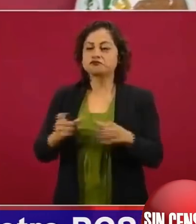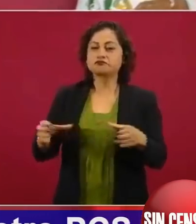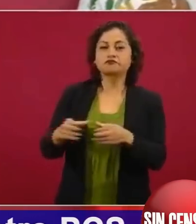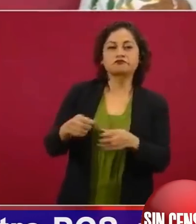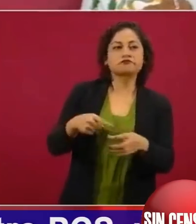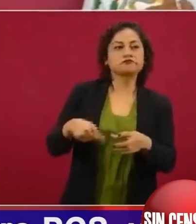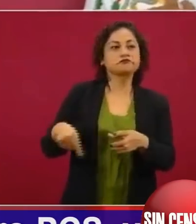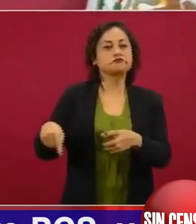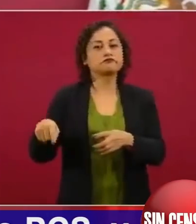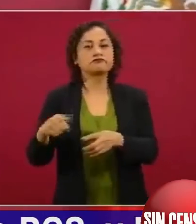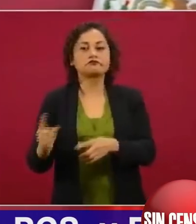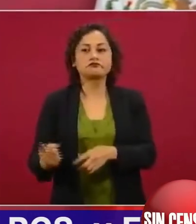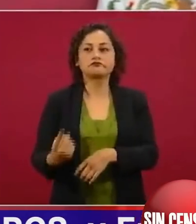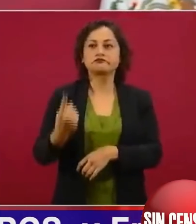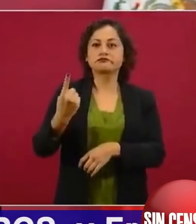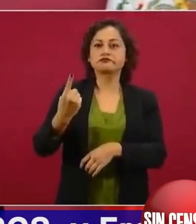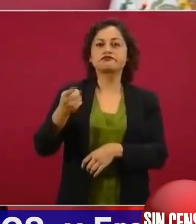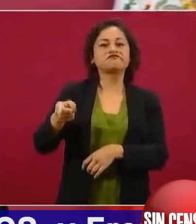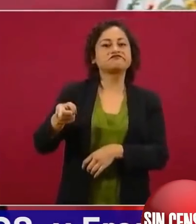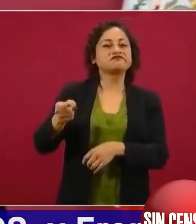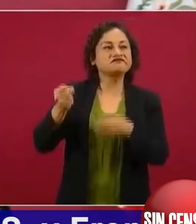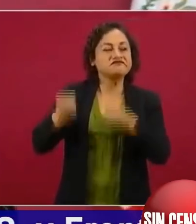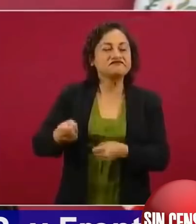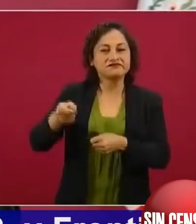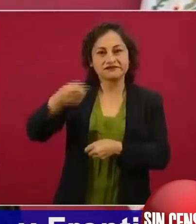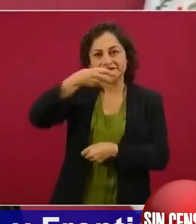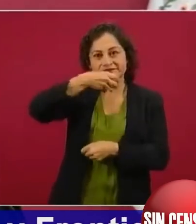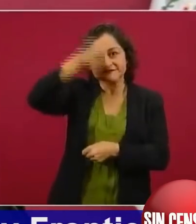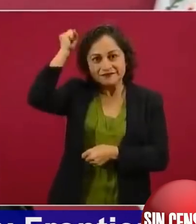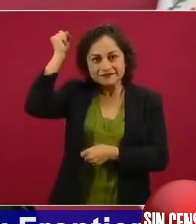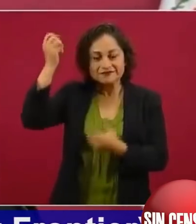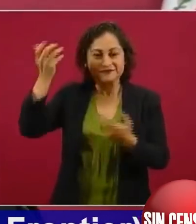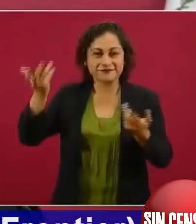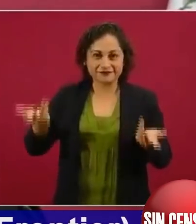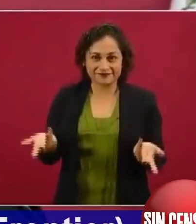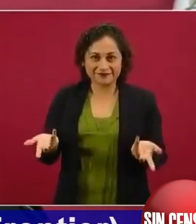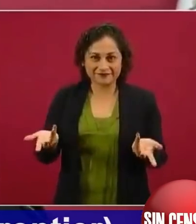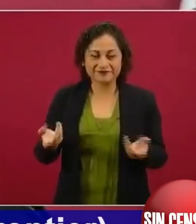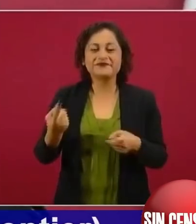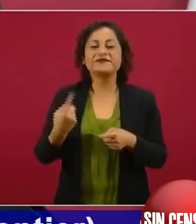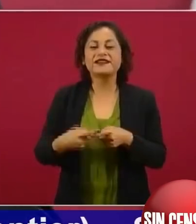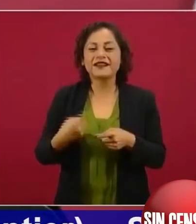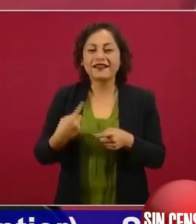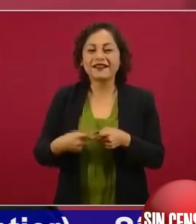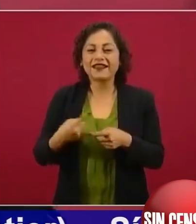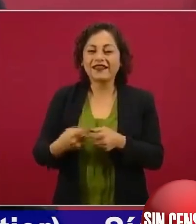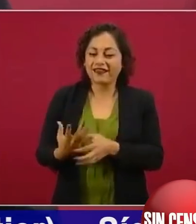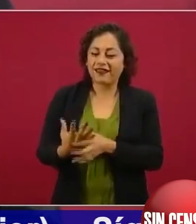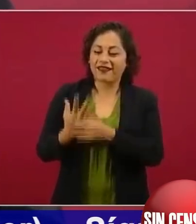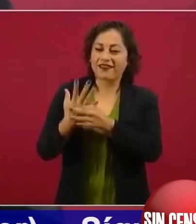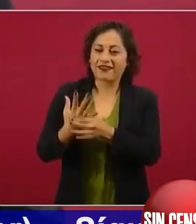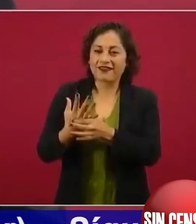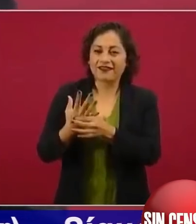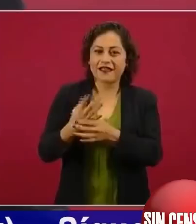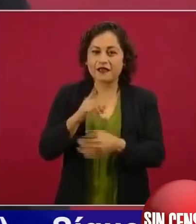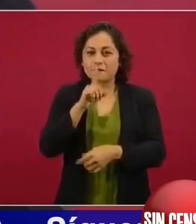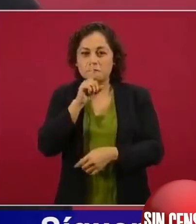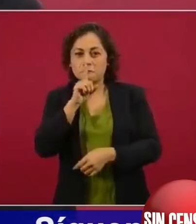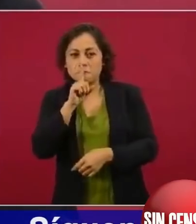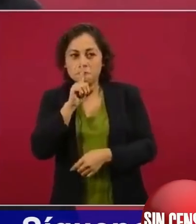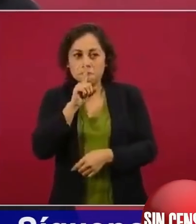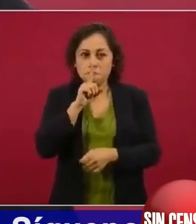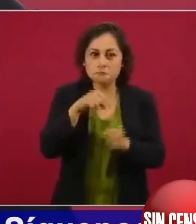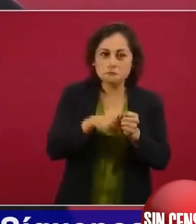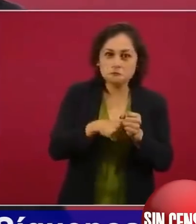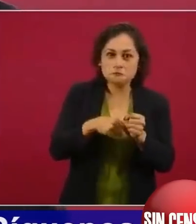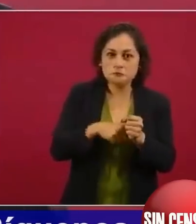presidente. ¿Quién creó lo del tapado? Porfirio. ¿Quién fue el